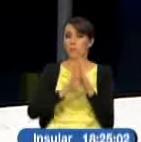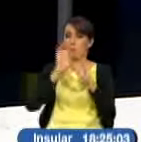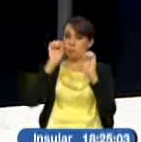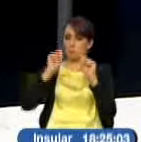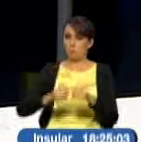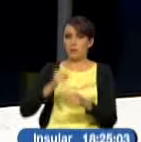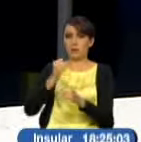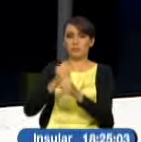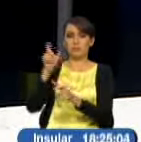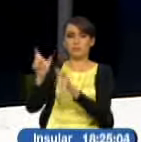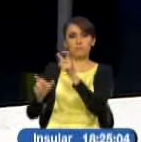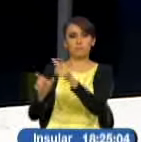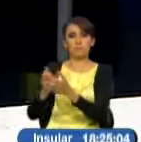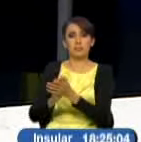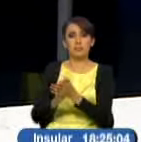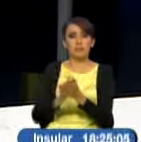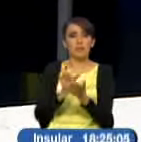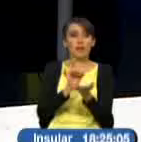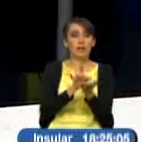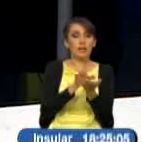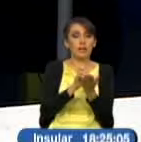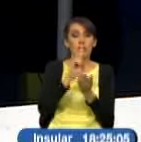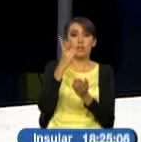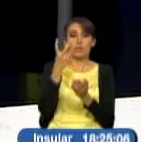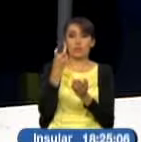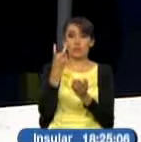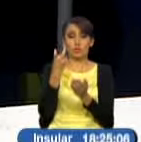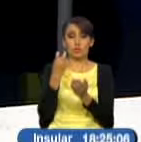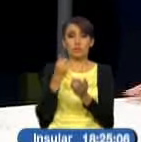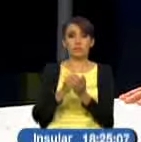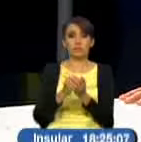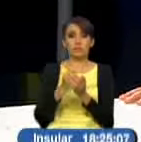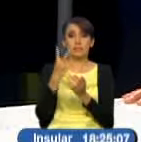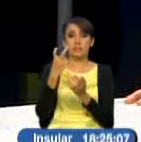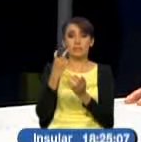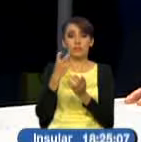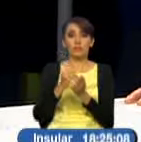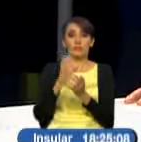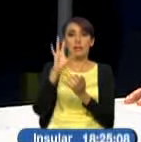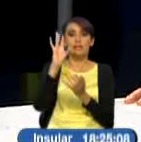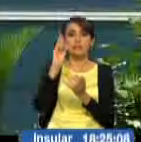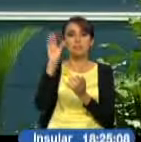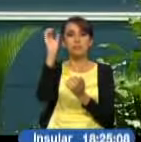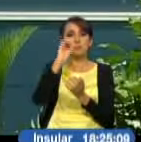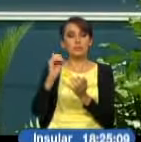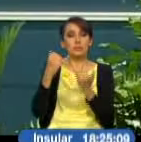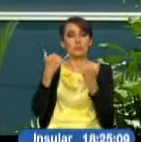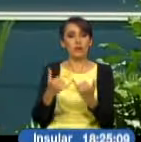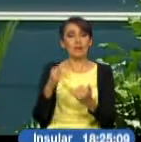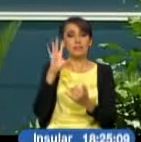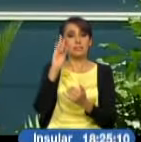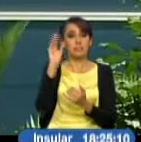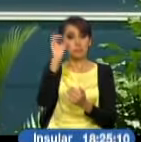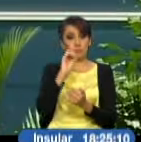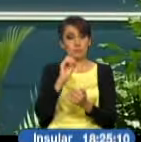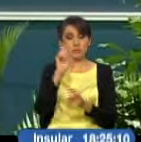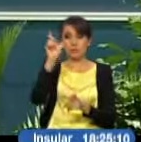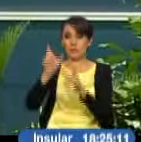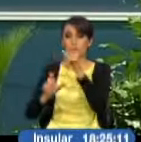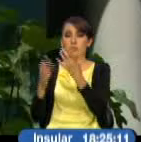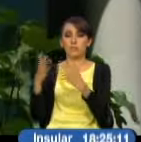trabajadores, ya que el desempleo pasó del 12 al 7% hasta este 2016. En la última década,